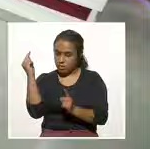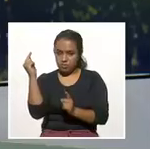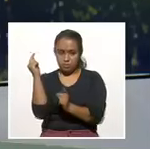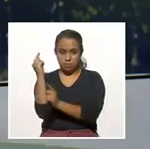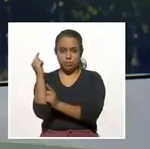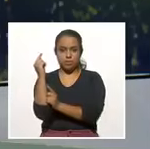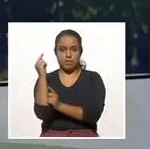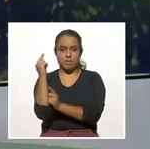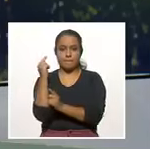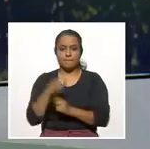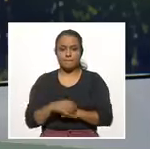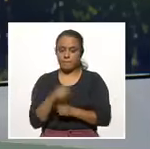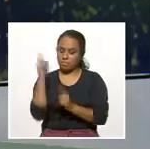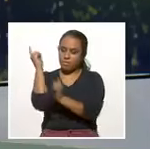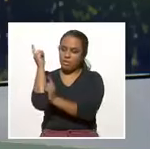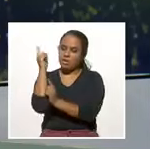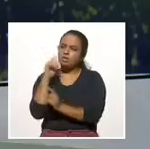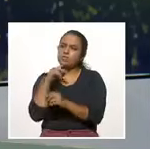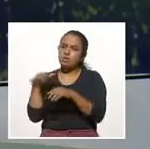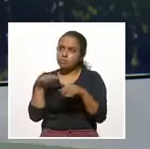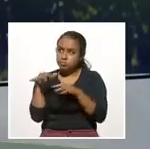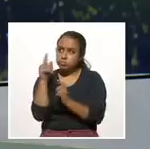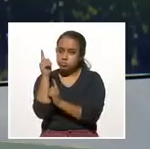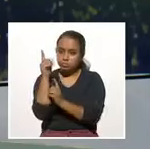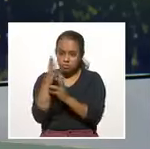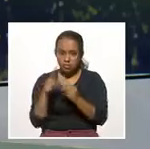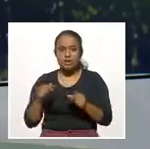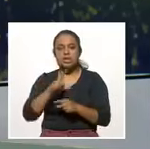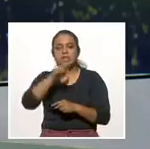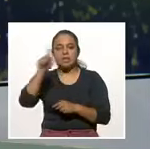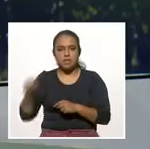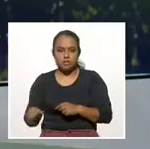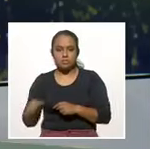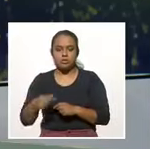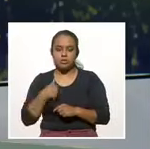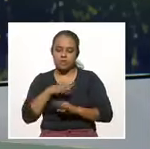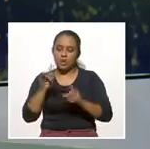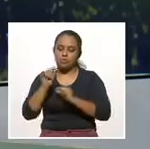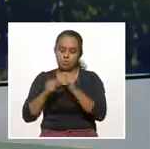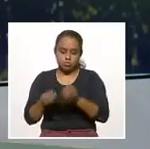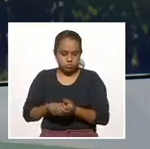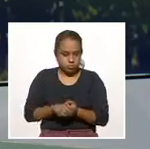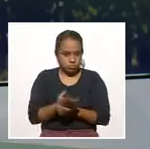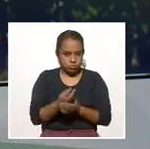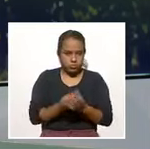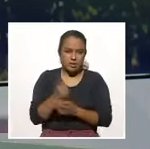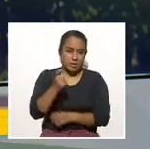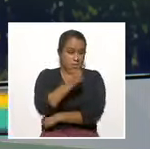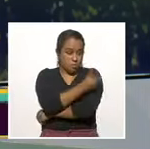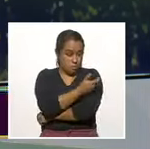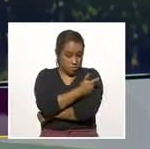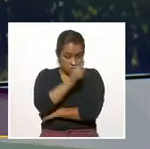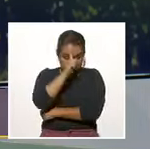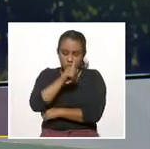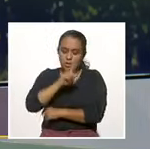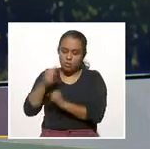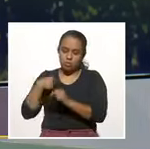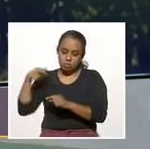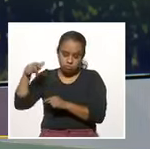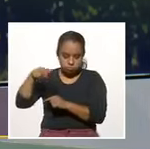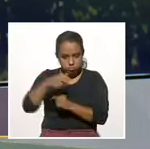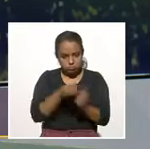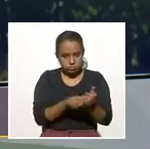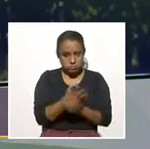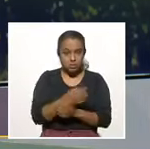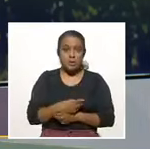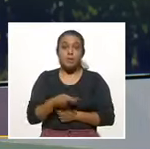dejar que pase el sismo y posteriormente entonces ya haría mi protocolo de evacuación conforme me lo ha dicho Protección Civil. Uh-huh. Para ello tener